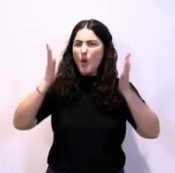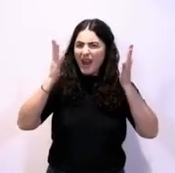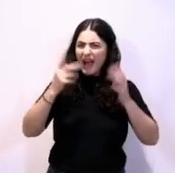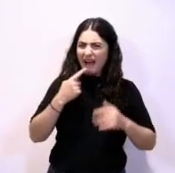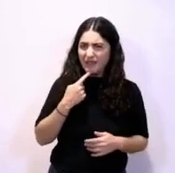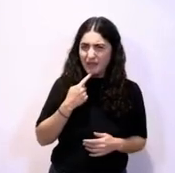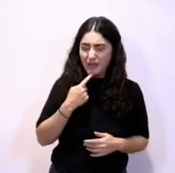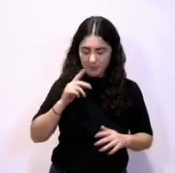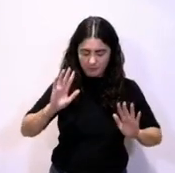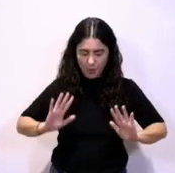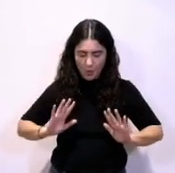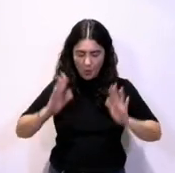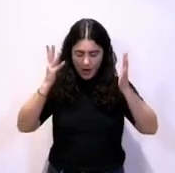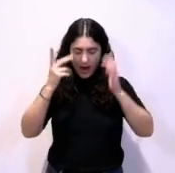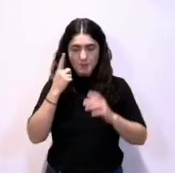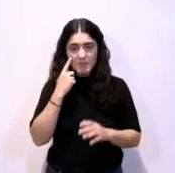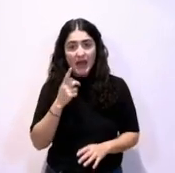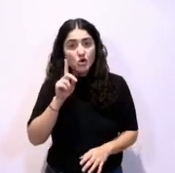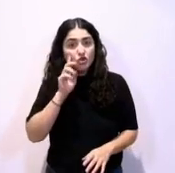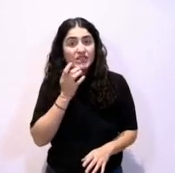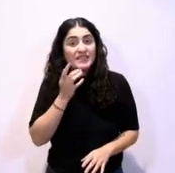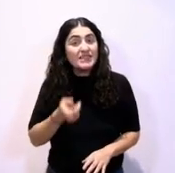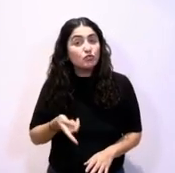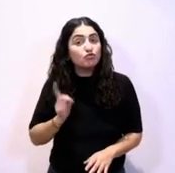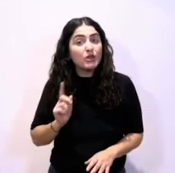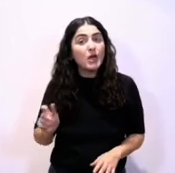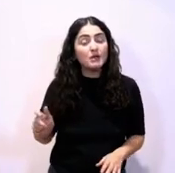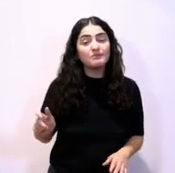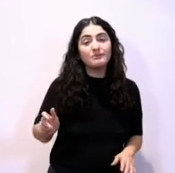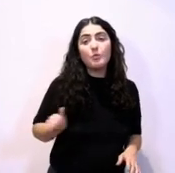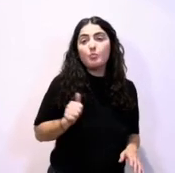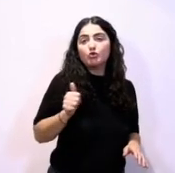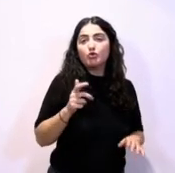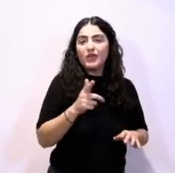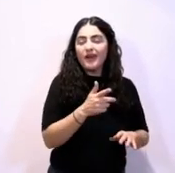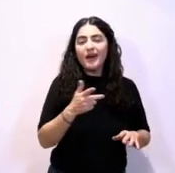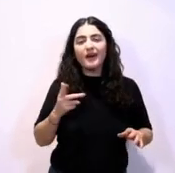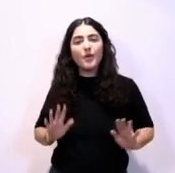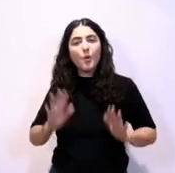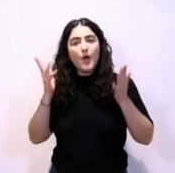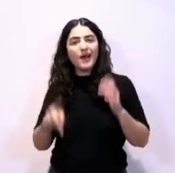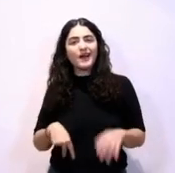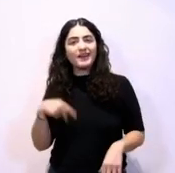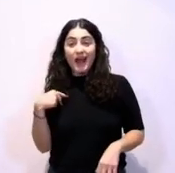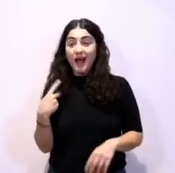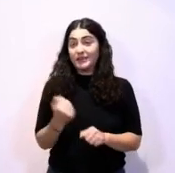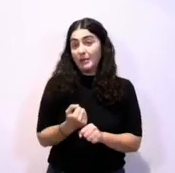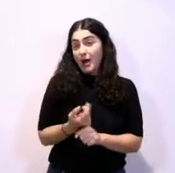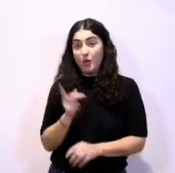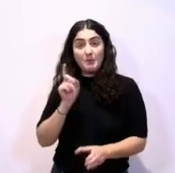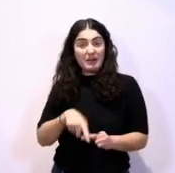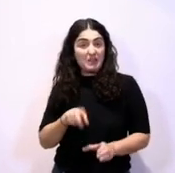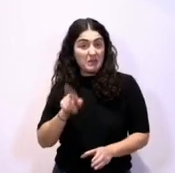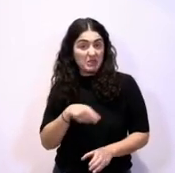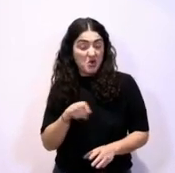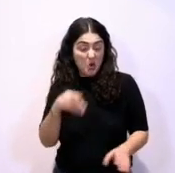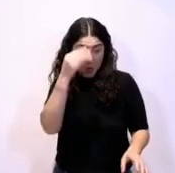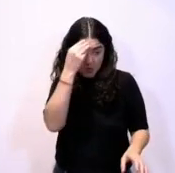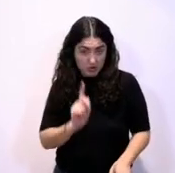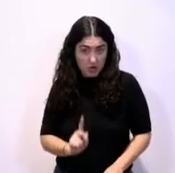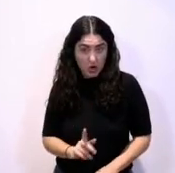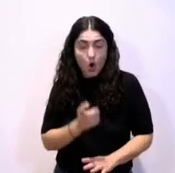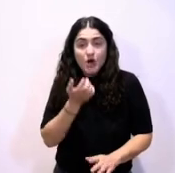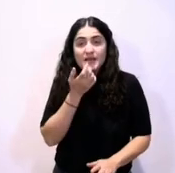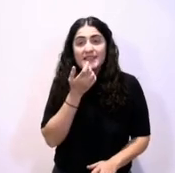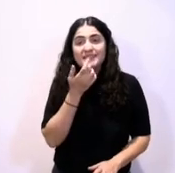Mire, si algo se ve, no sé si usted ha tenido la oportunidad de participar en alguna huelga general como trabajadora, creo que no. Si hay